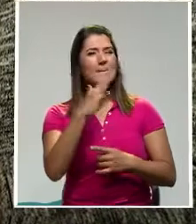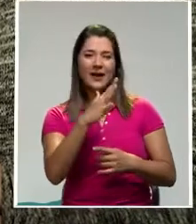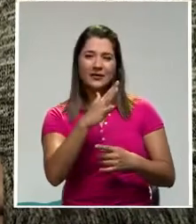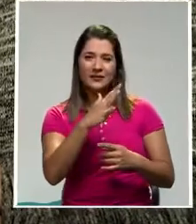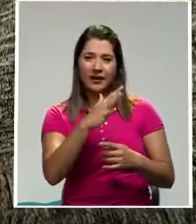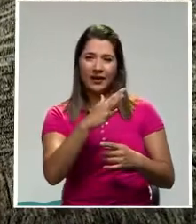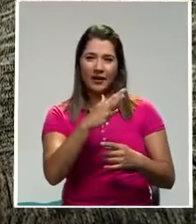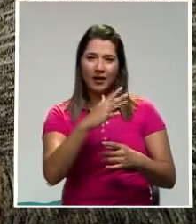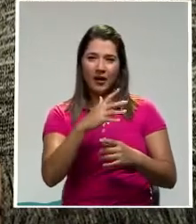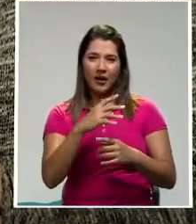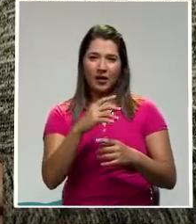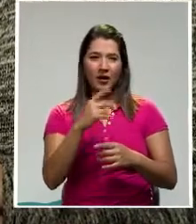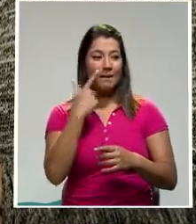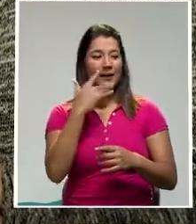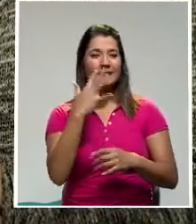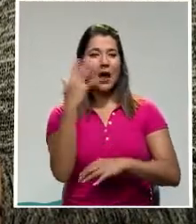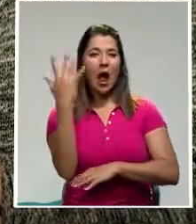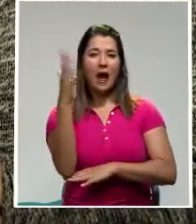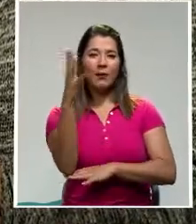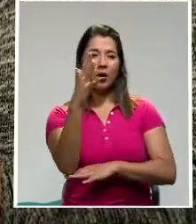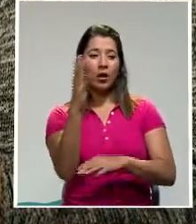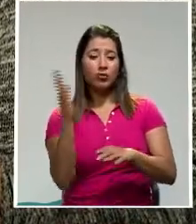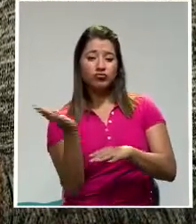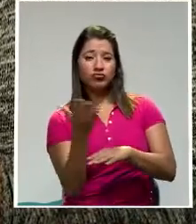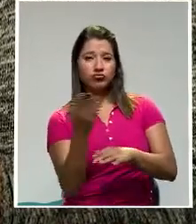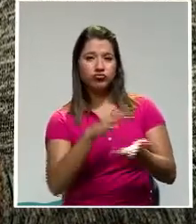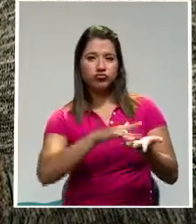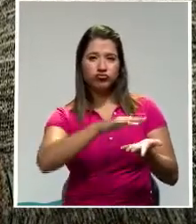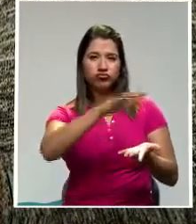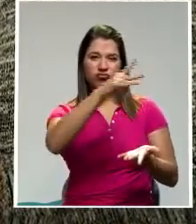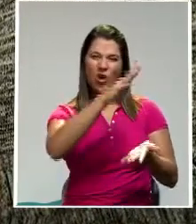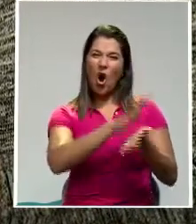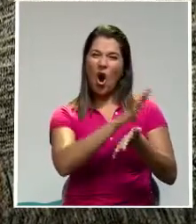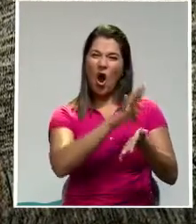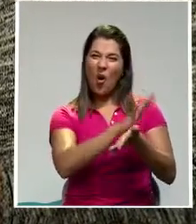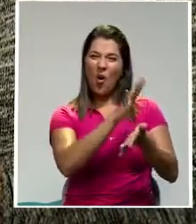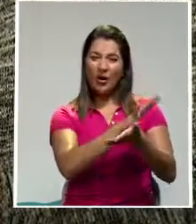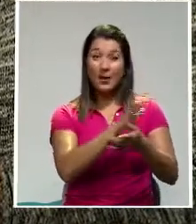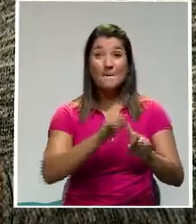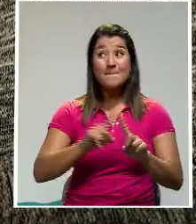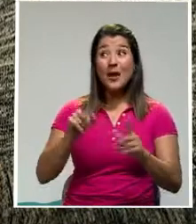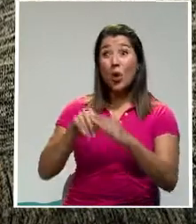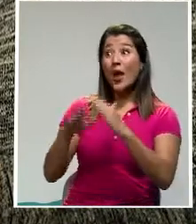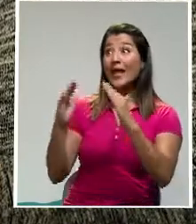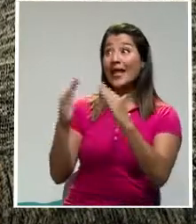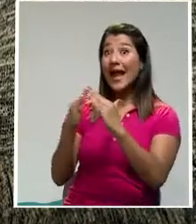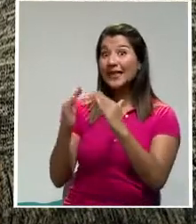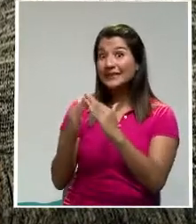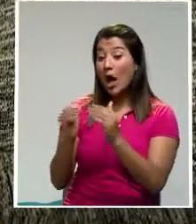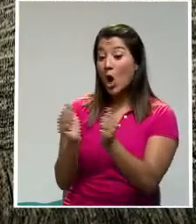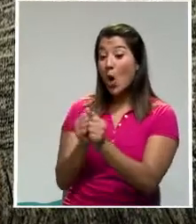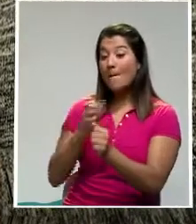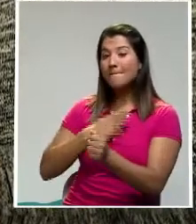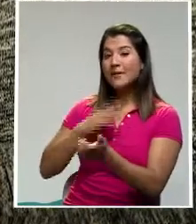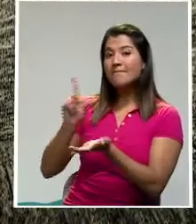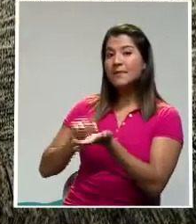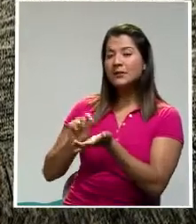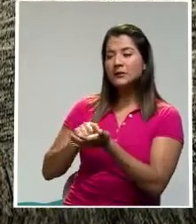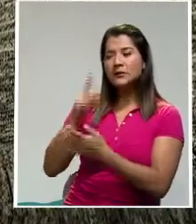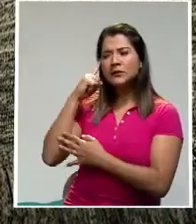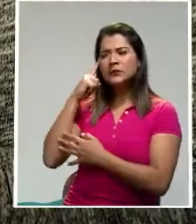en papel. Sí, pero cuando estamos en la casa y es nuestra impresora, lo pensamos dos veces. Y claro, porque es carísimo imprimir en las casas.